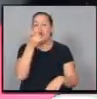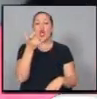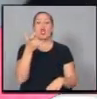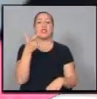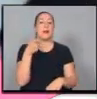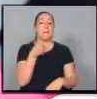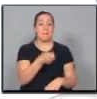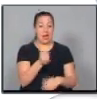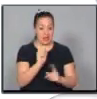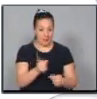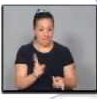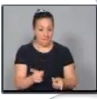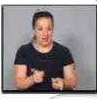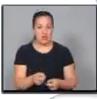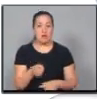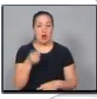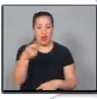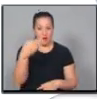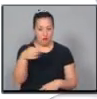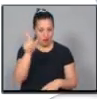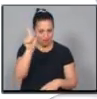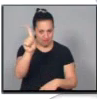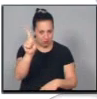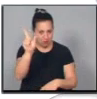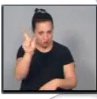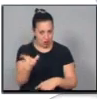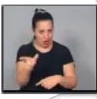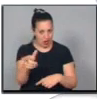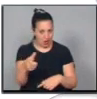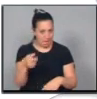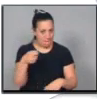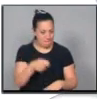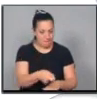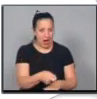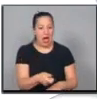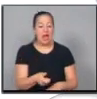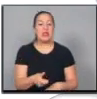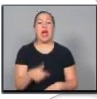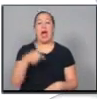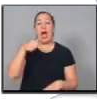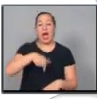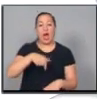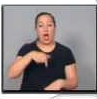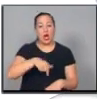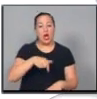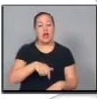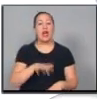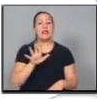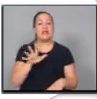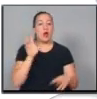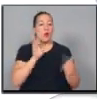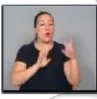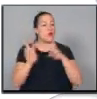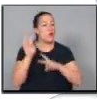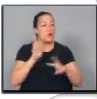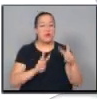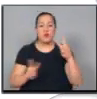el asesinato, sería el autor material. Por estas horas está siendo buscado